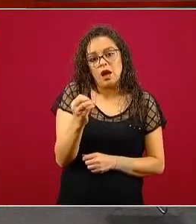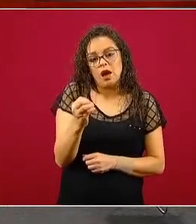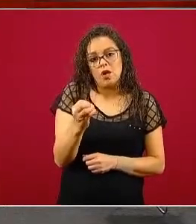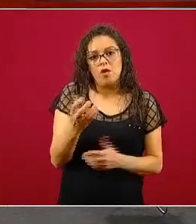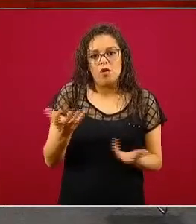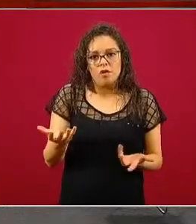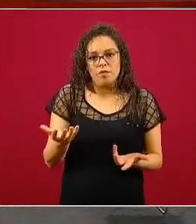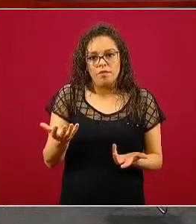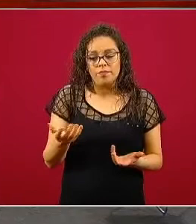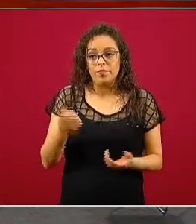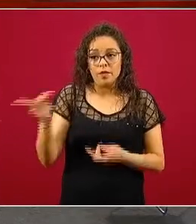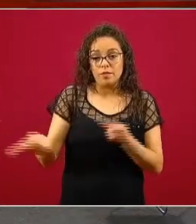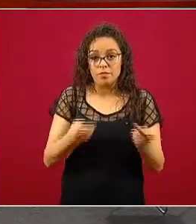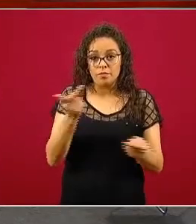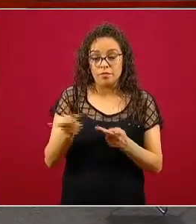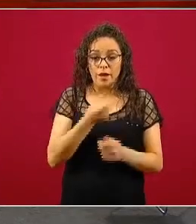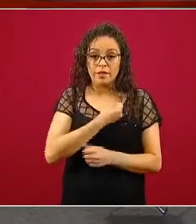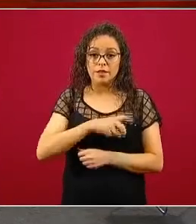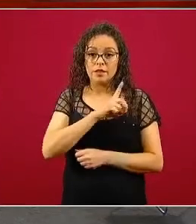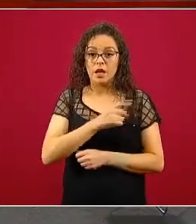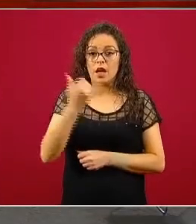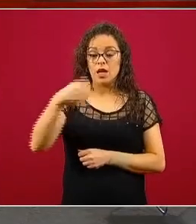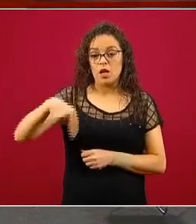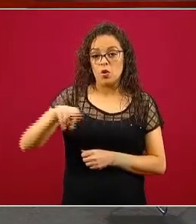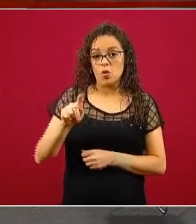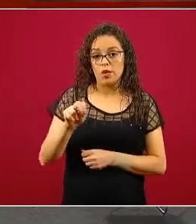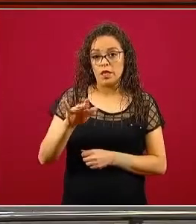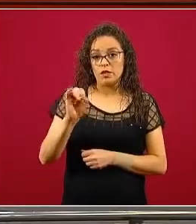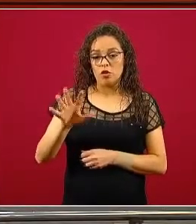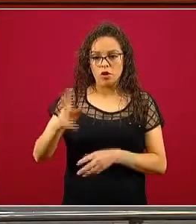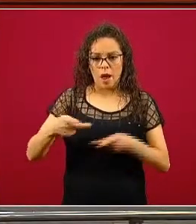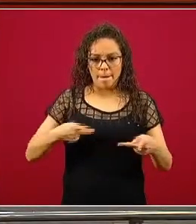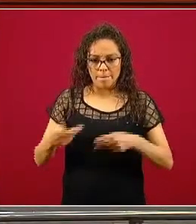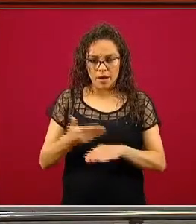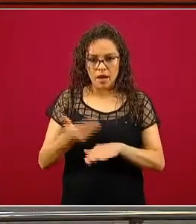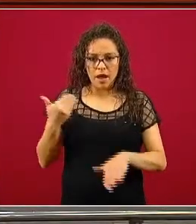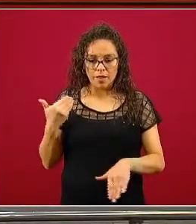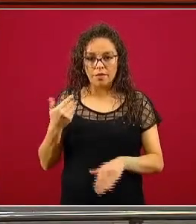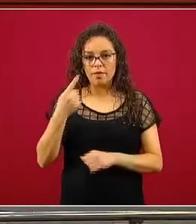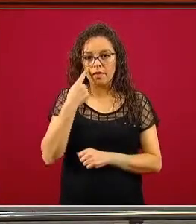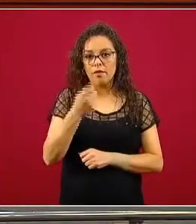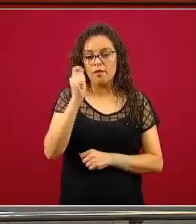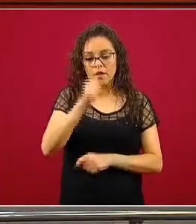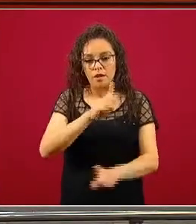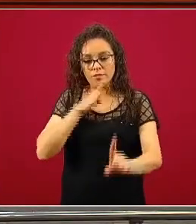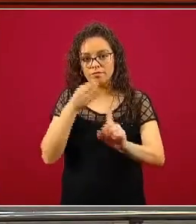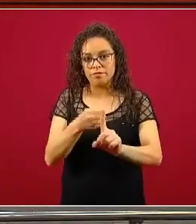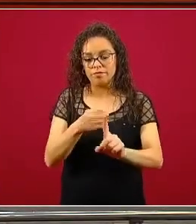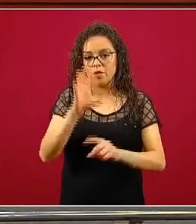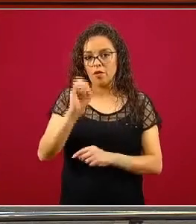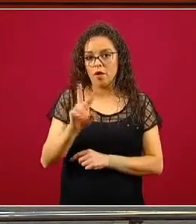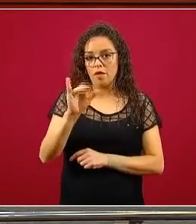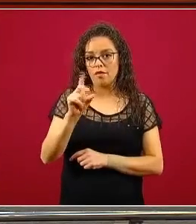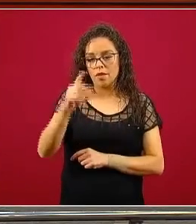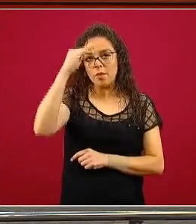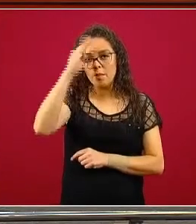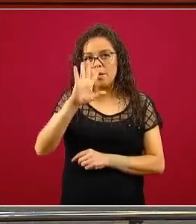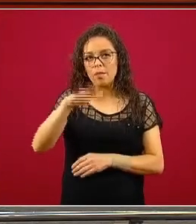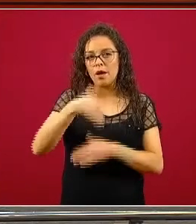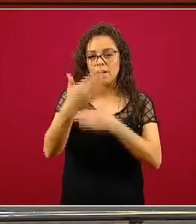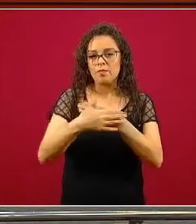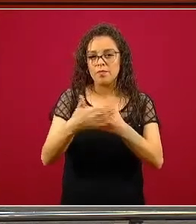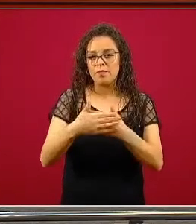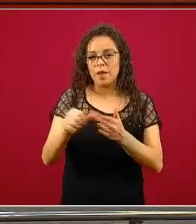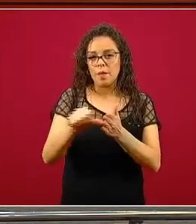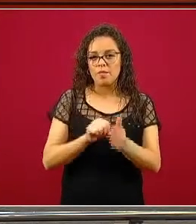nutrición, que ya se empieza a preparar, va a tener un componente específico COVID, y estamos pensando que en el mes de julio o